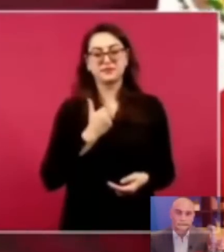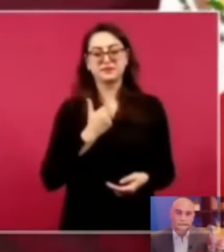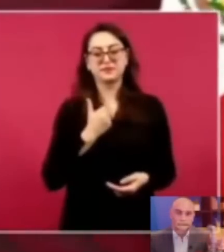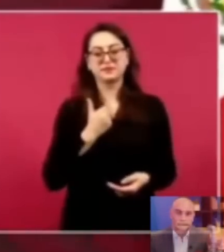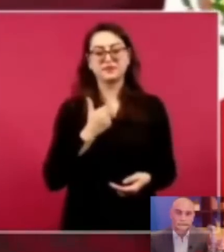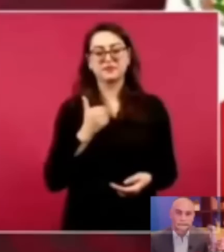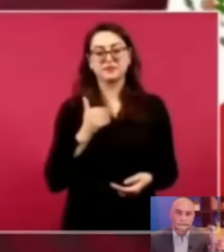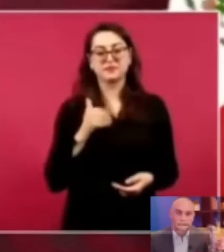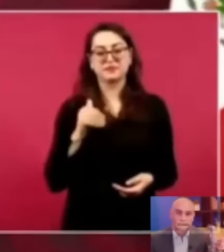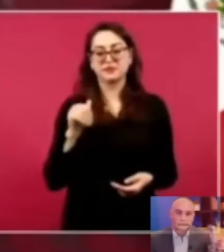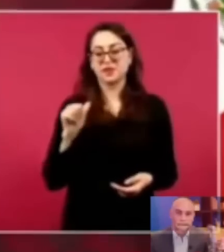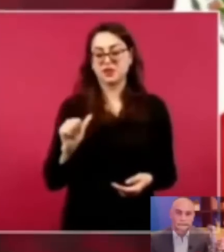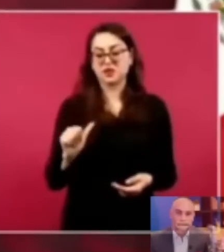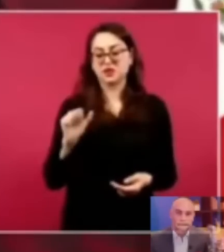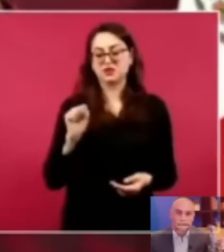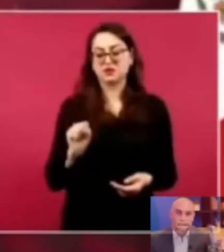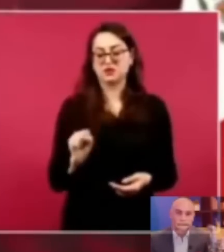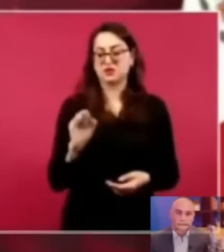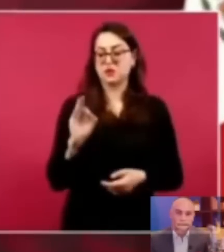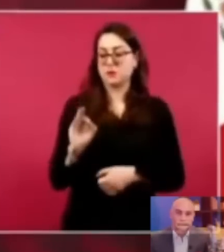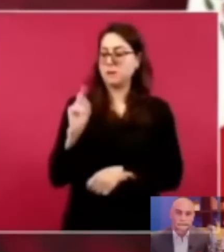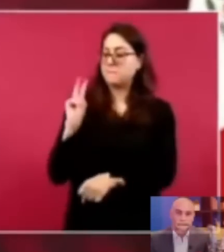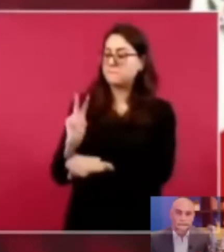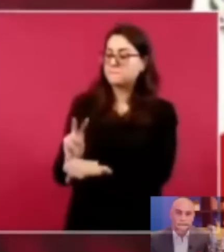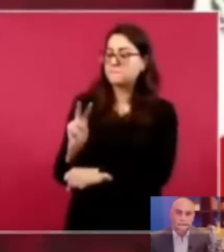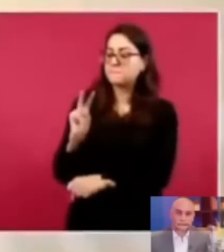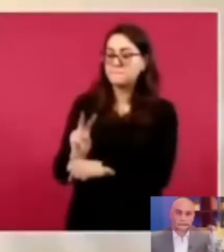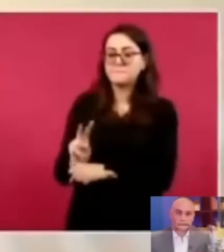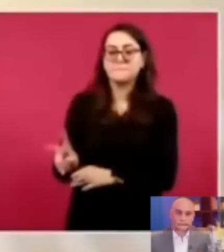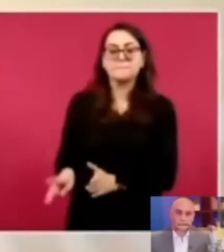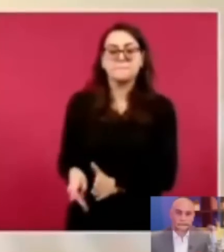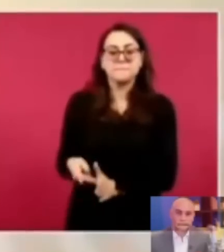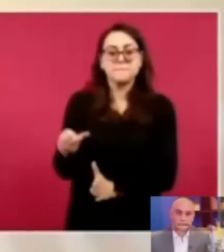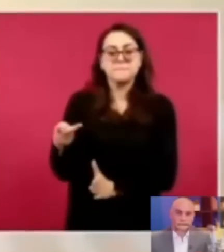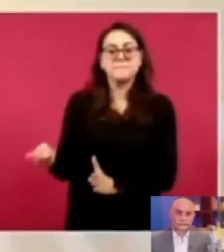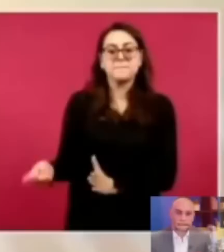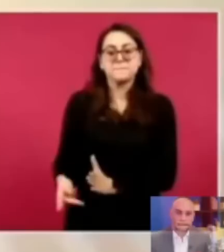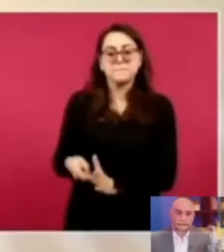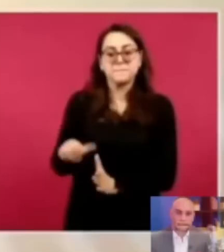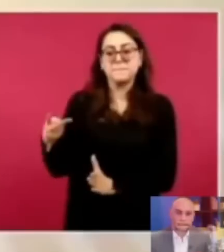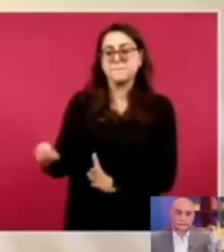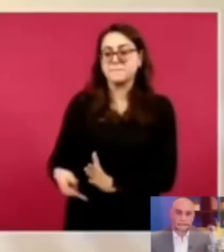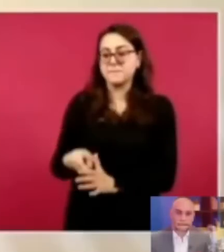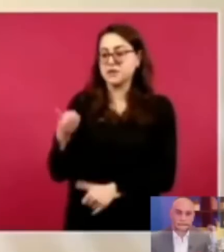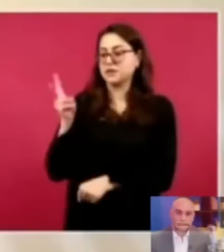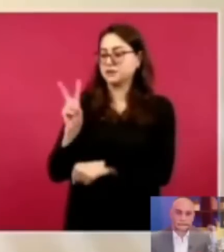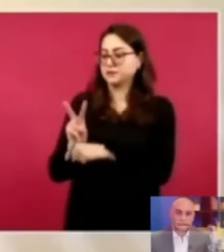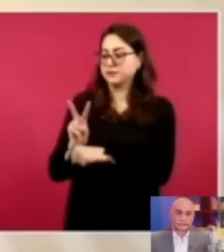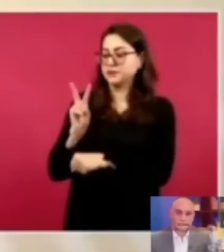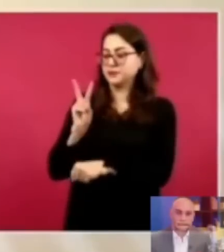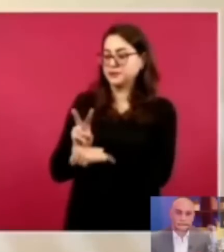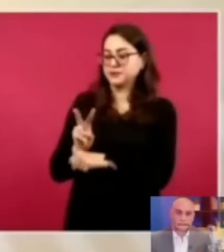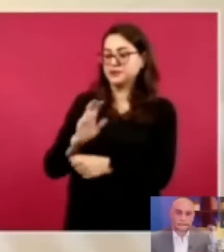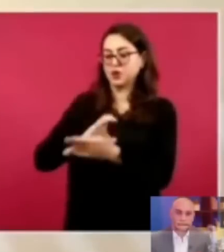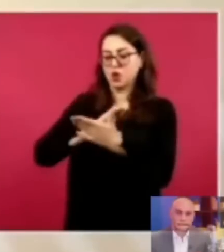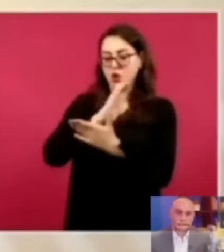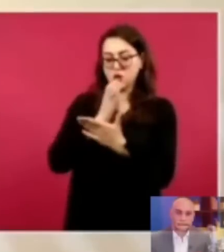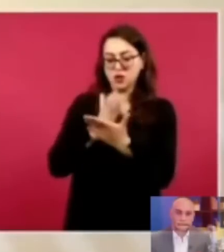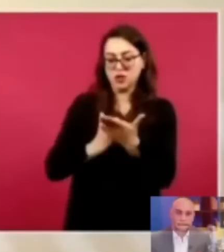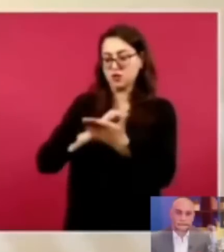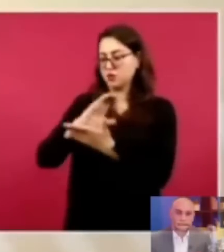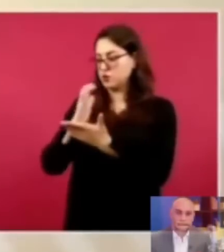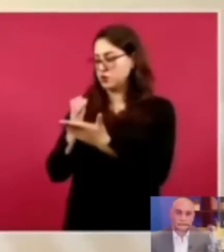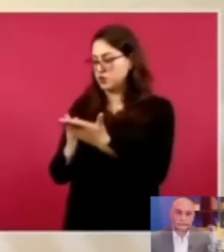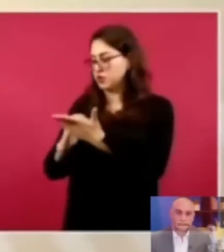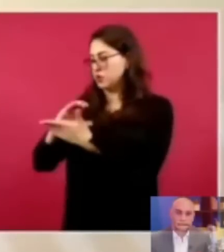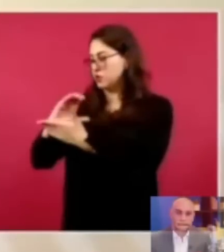auditoría superior de la federación está constantemente haciendo su trabajo en